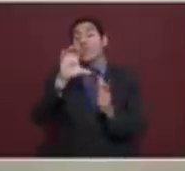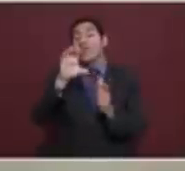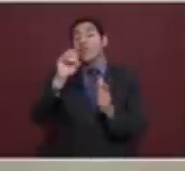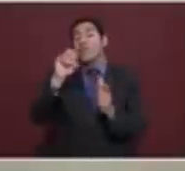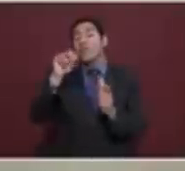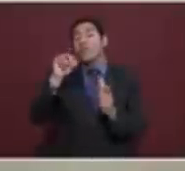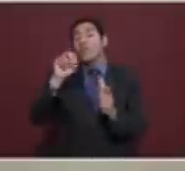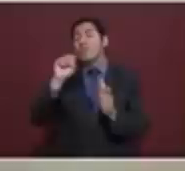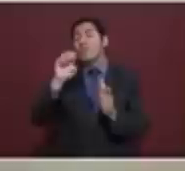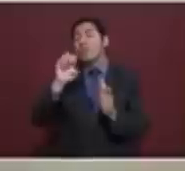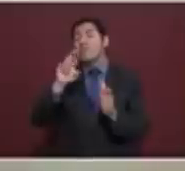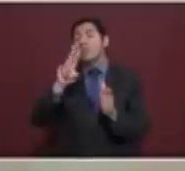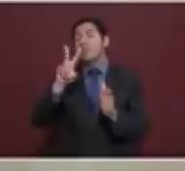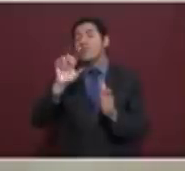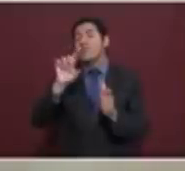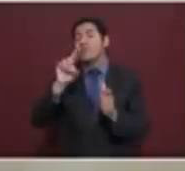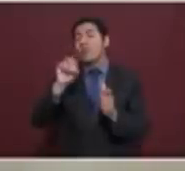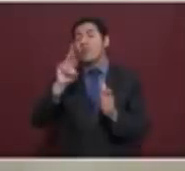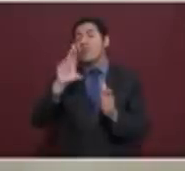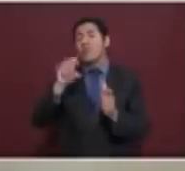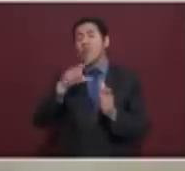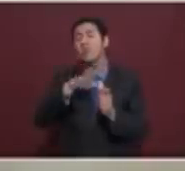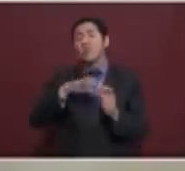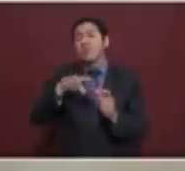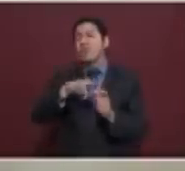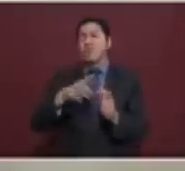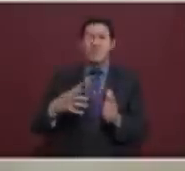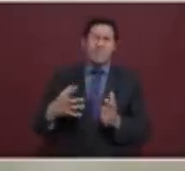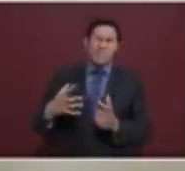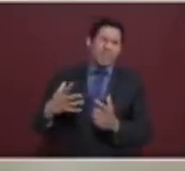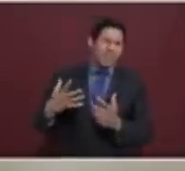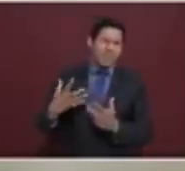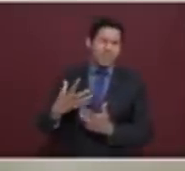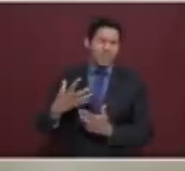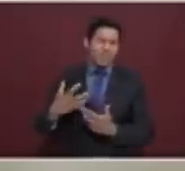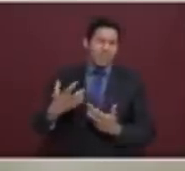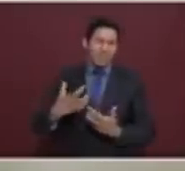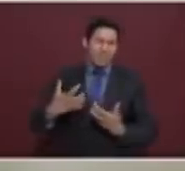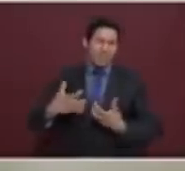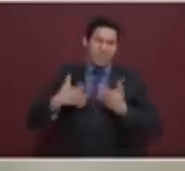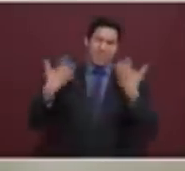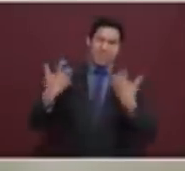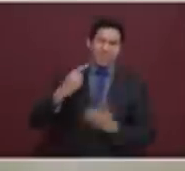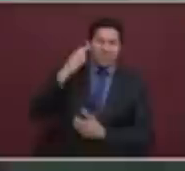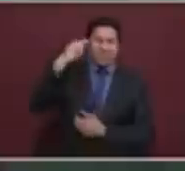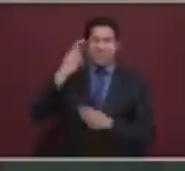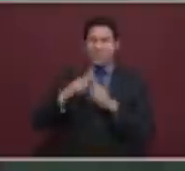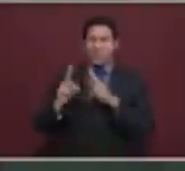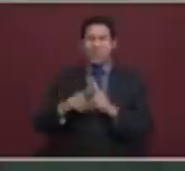molestos o sea que se serenen que se tranquilicen